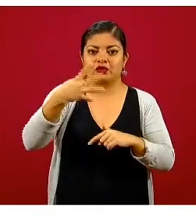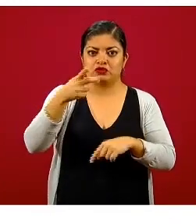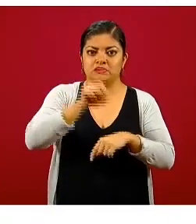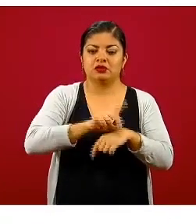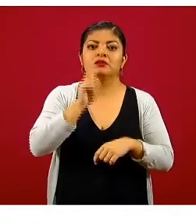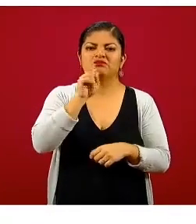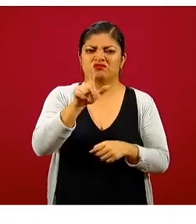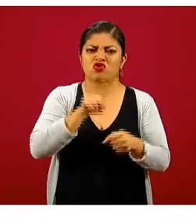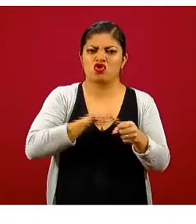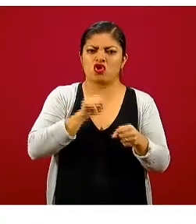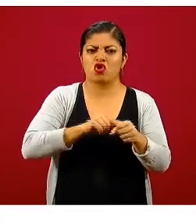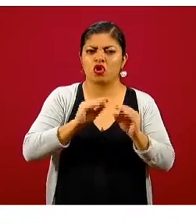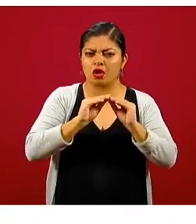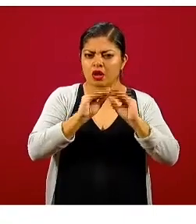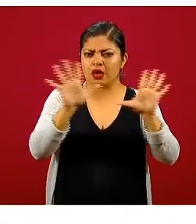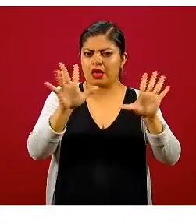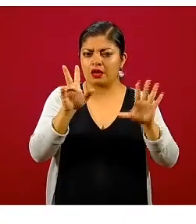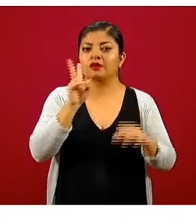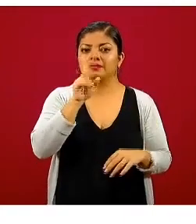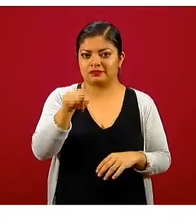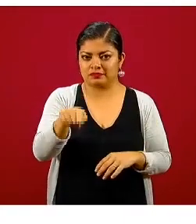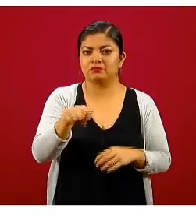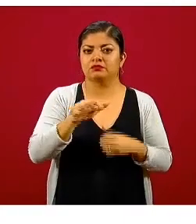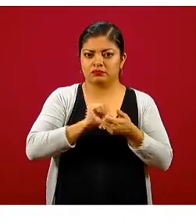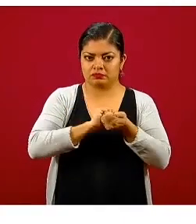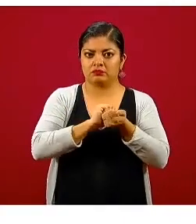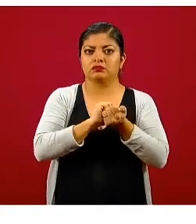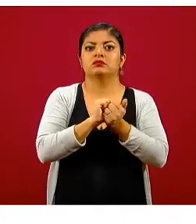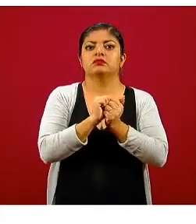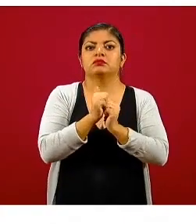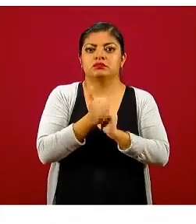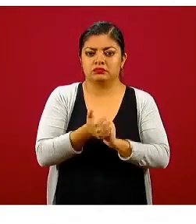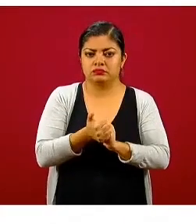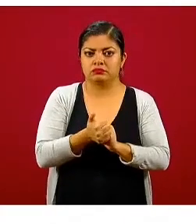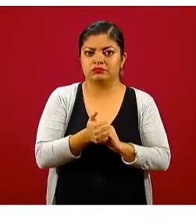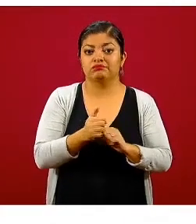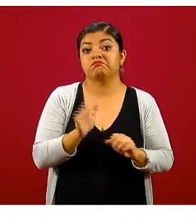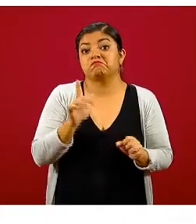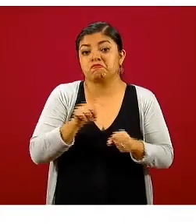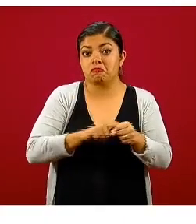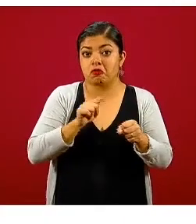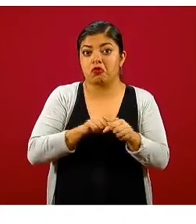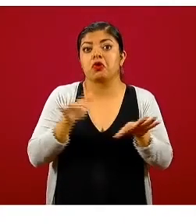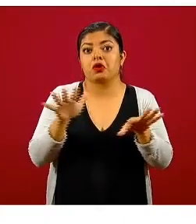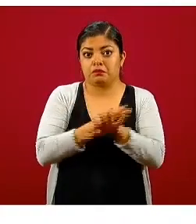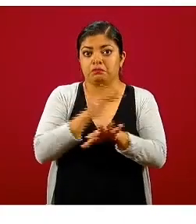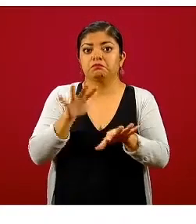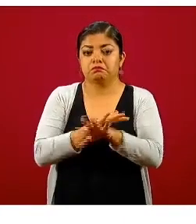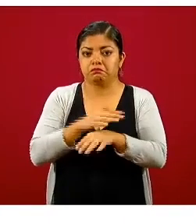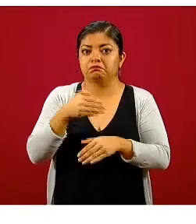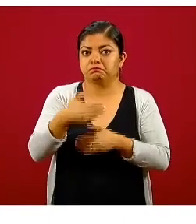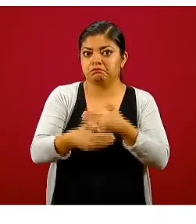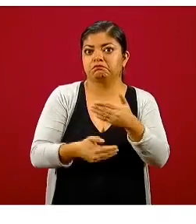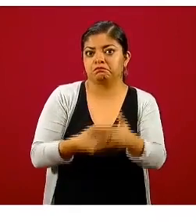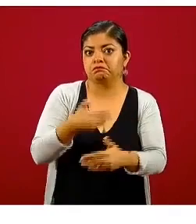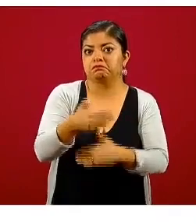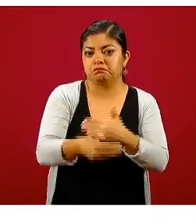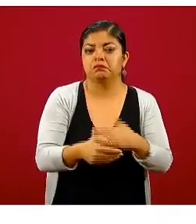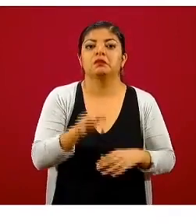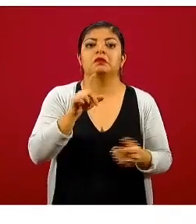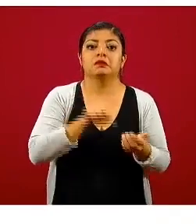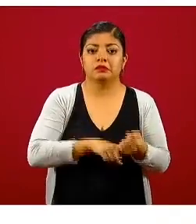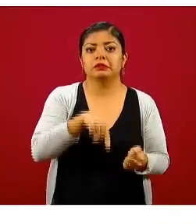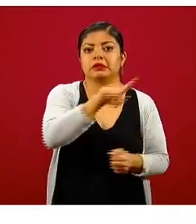vemos colores más claros y veremos cómo esto se irá también moviendo en las últimas semanas en la medida que los